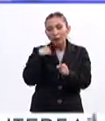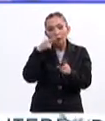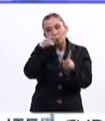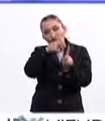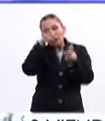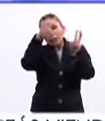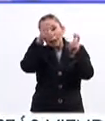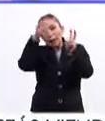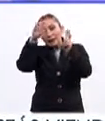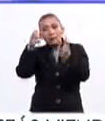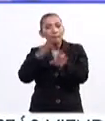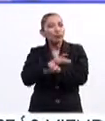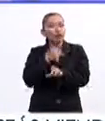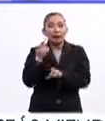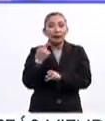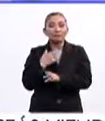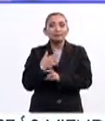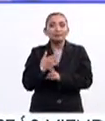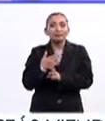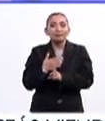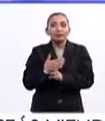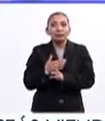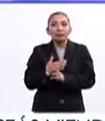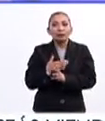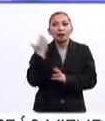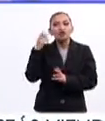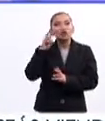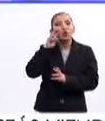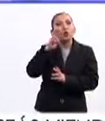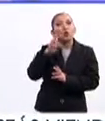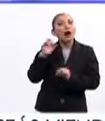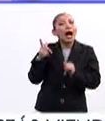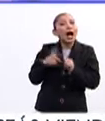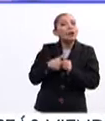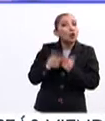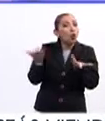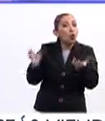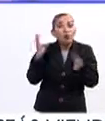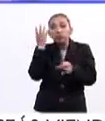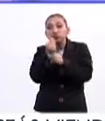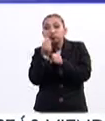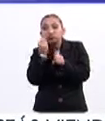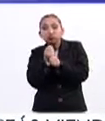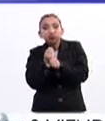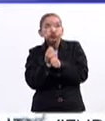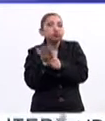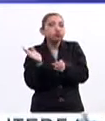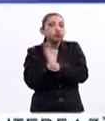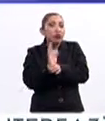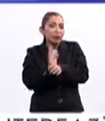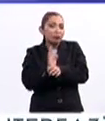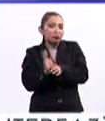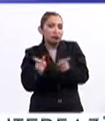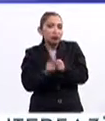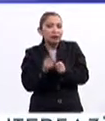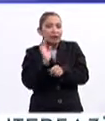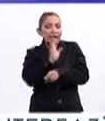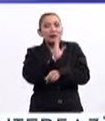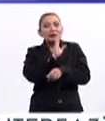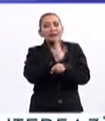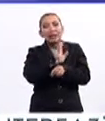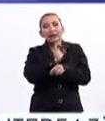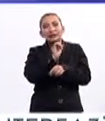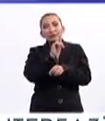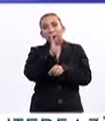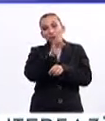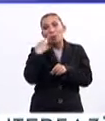clavos en el sentido de, no sé si tuviste que hacerles algunas adaptaciones al corto, debido a que, bueno, CineSpace requiere